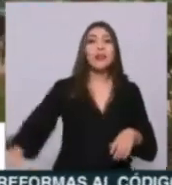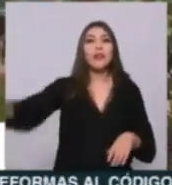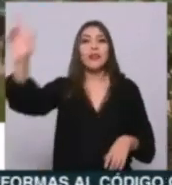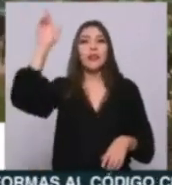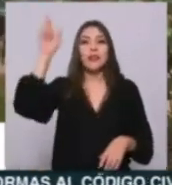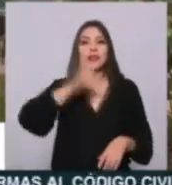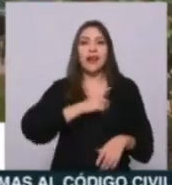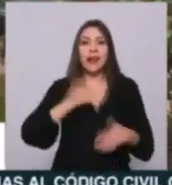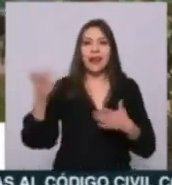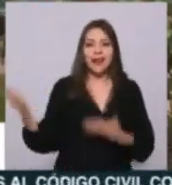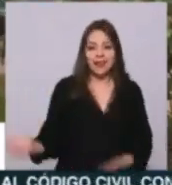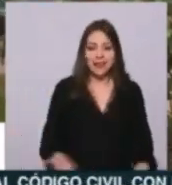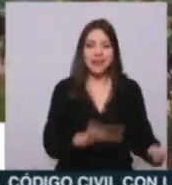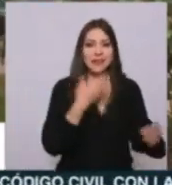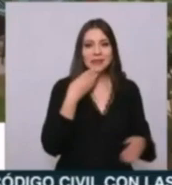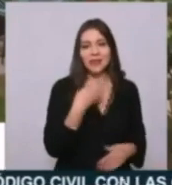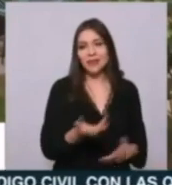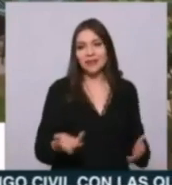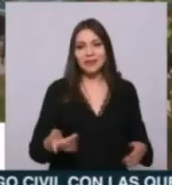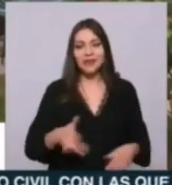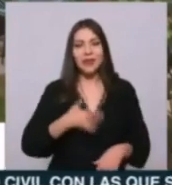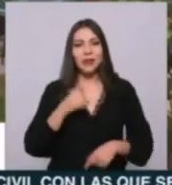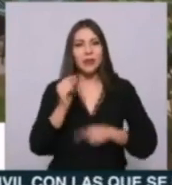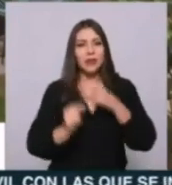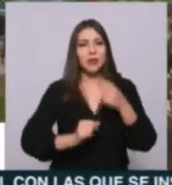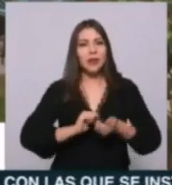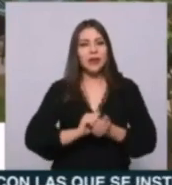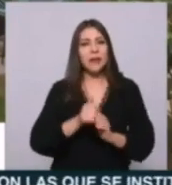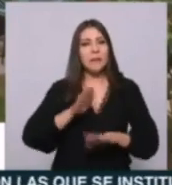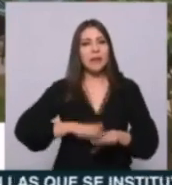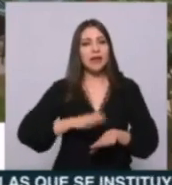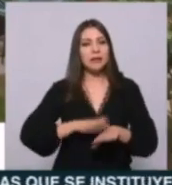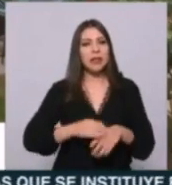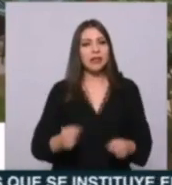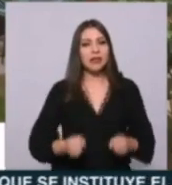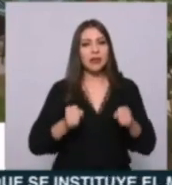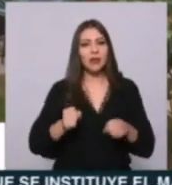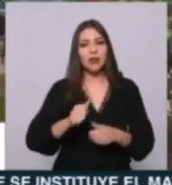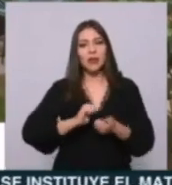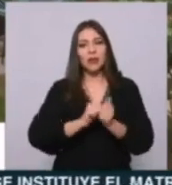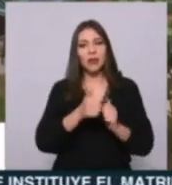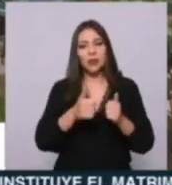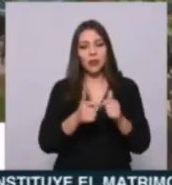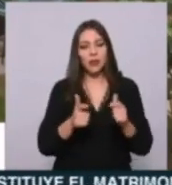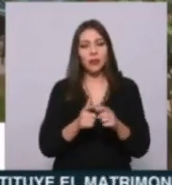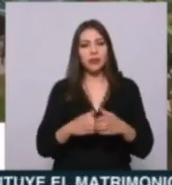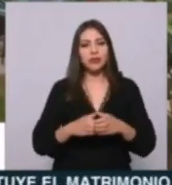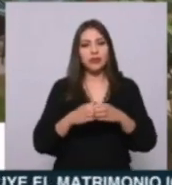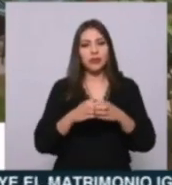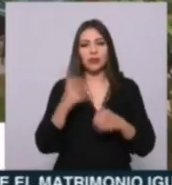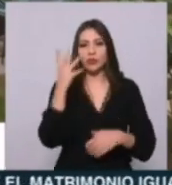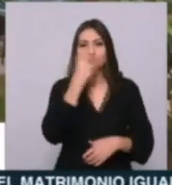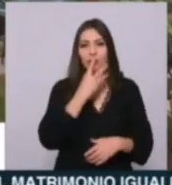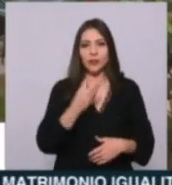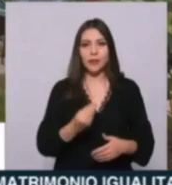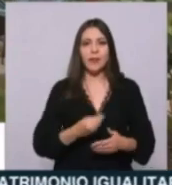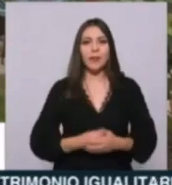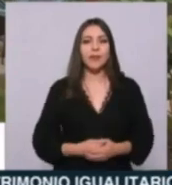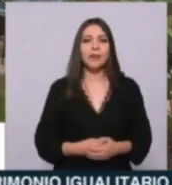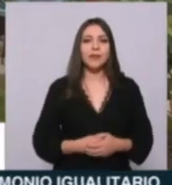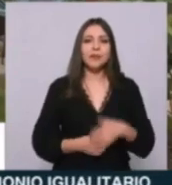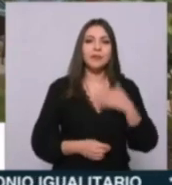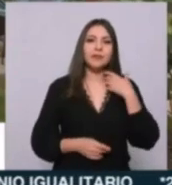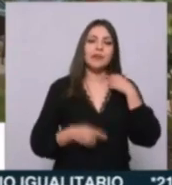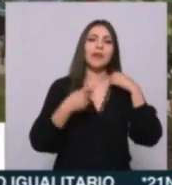está bien!, ¿no? O sea, sí, mucha seguridad. Se ha hecho una comunidad muy bonita. Nosotros tenemos un